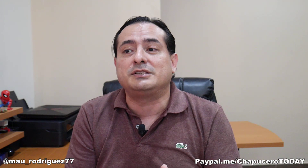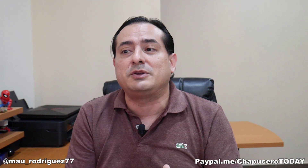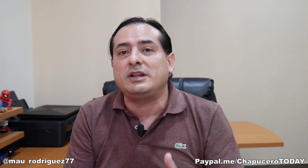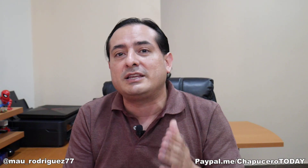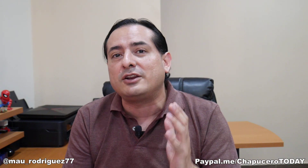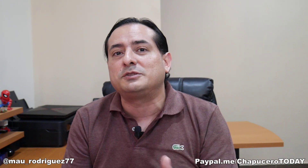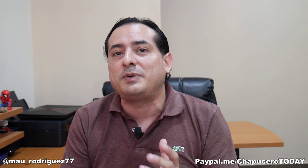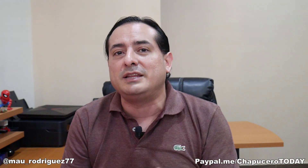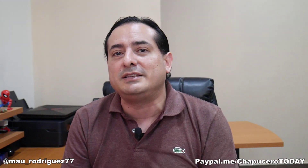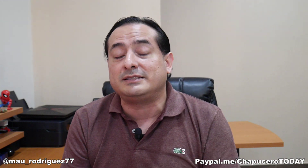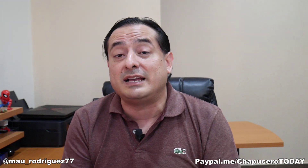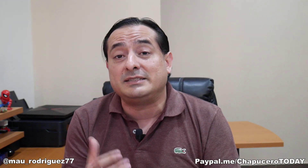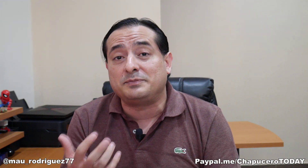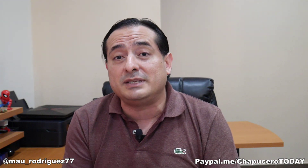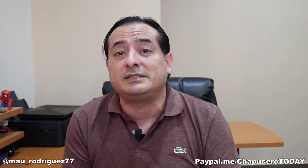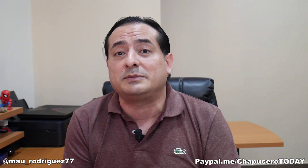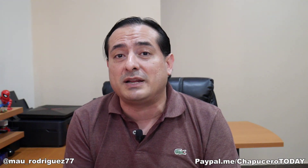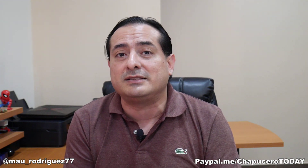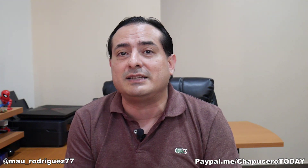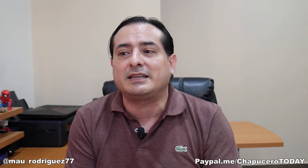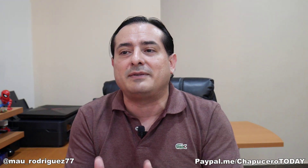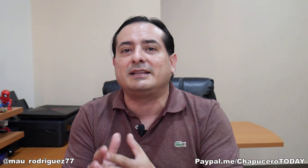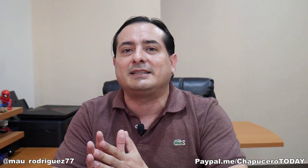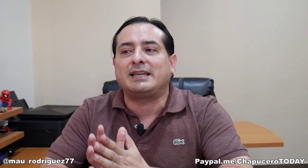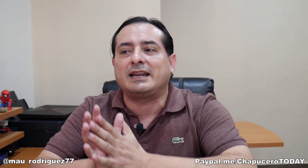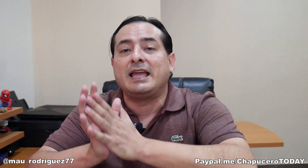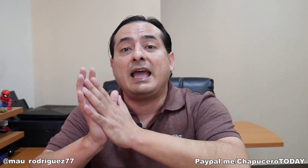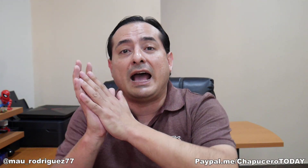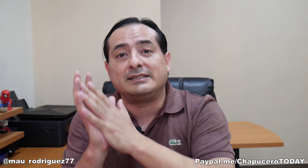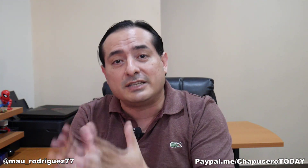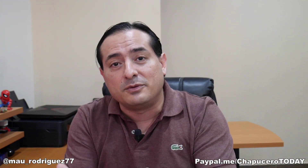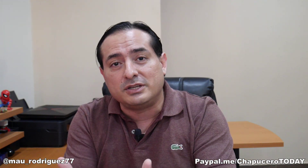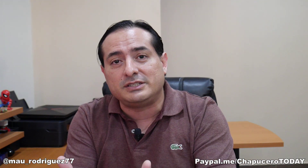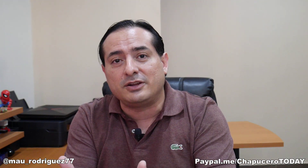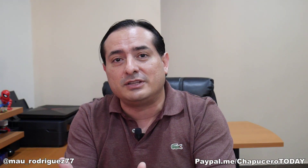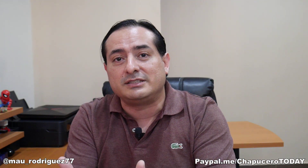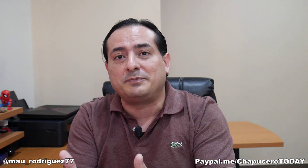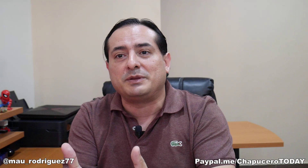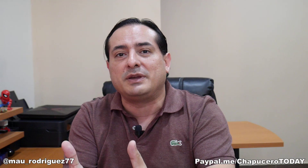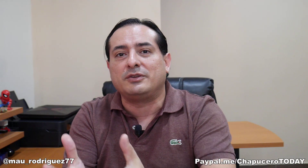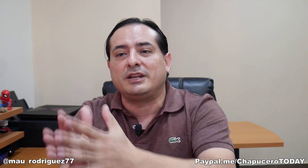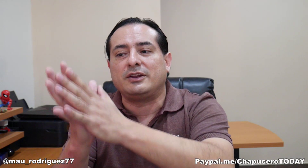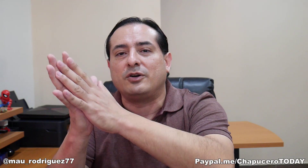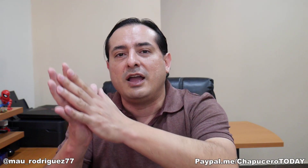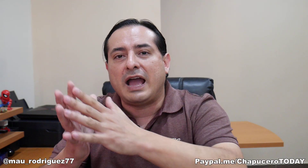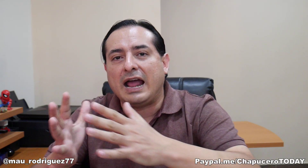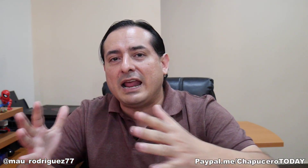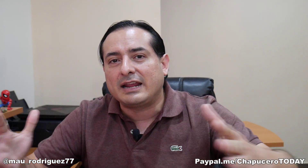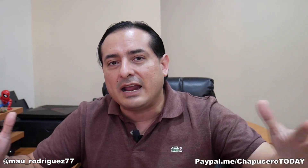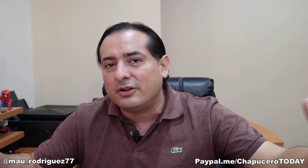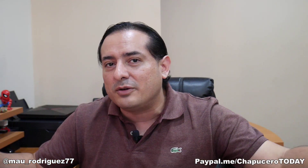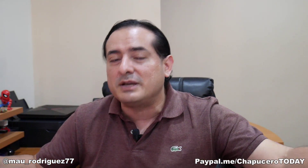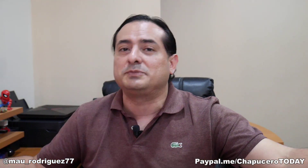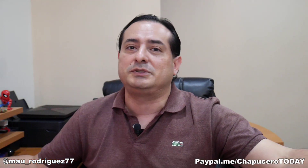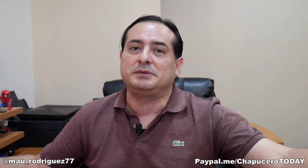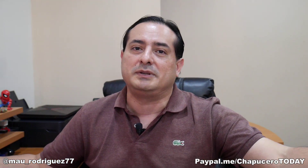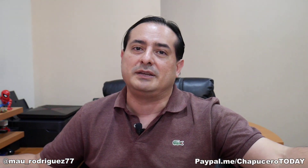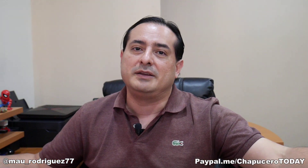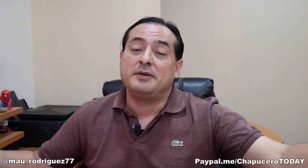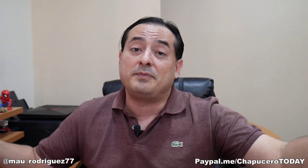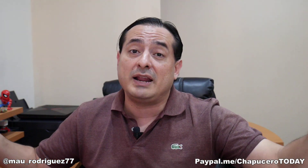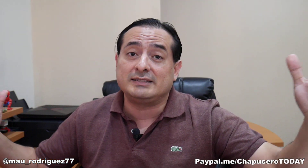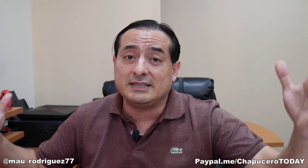por Andrés Manuel y que los panistas y priistas parece ser que van a tratar, así como lo hicieron desde el 1 de enero, alargarlo lo más